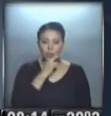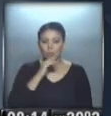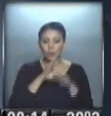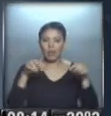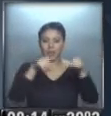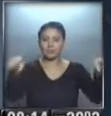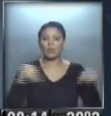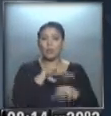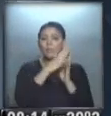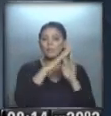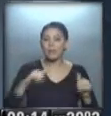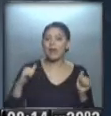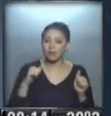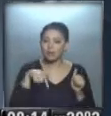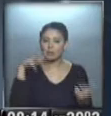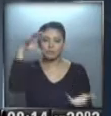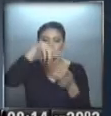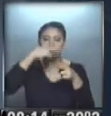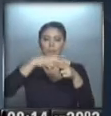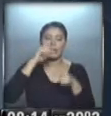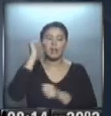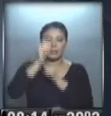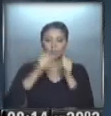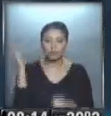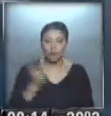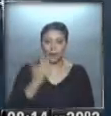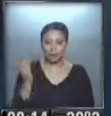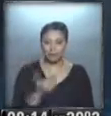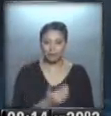bariloche en el que se instalará un parque industrial